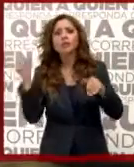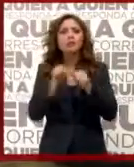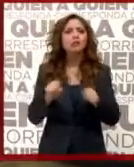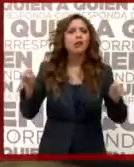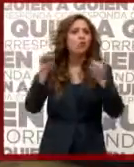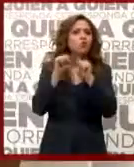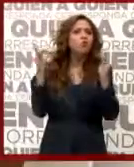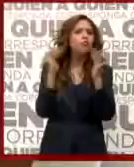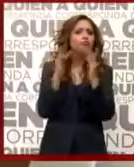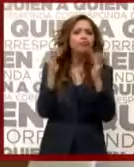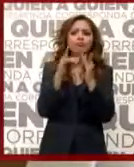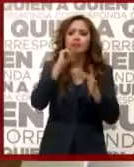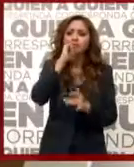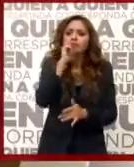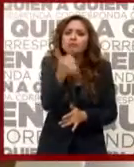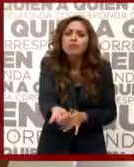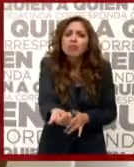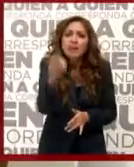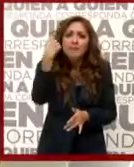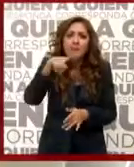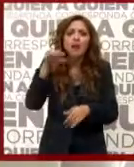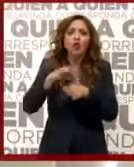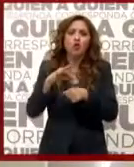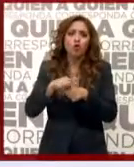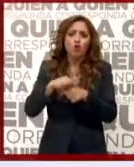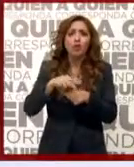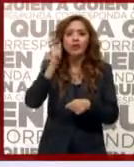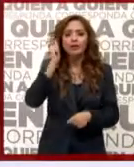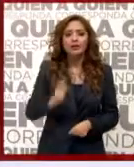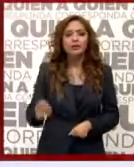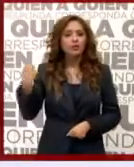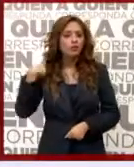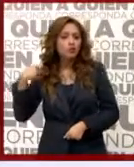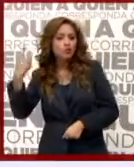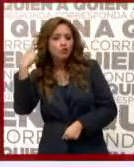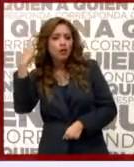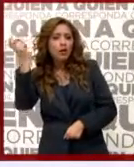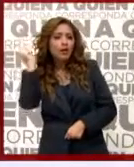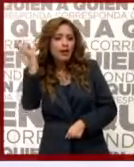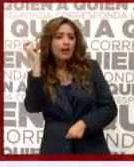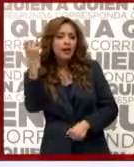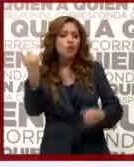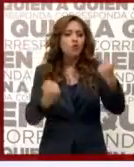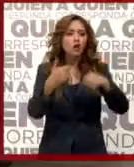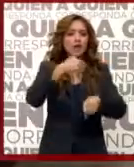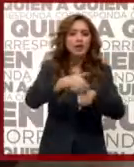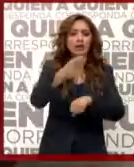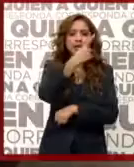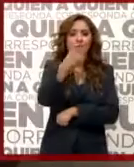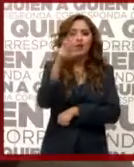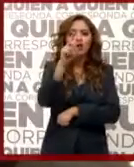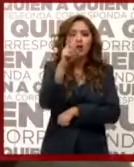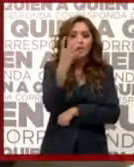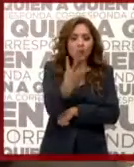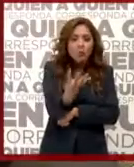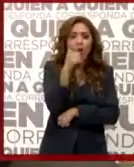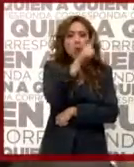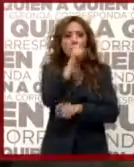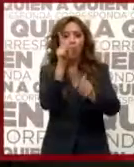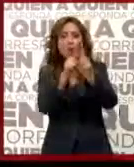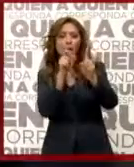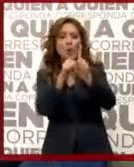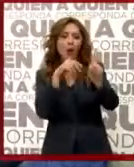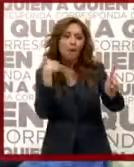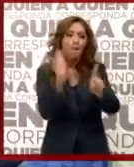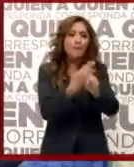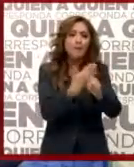ha contactado. Don Manuel asegura haber escuchado a los choferes de la ruta 134 burlarse de él. Que no les iba yo a